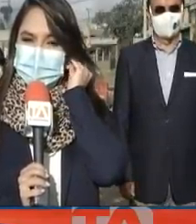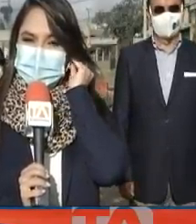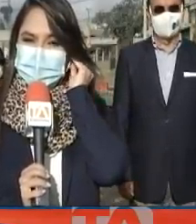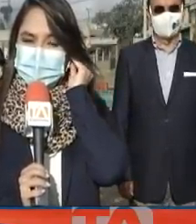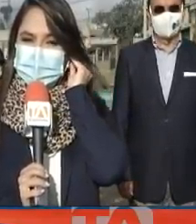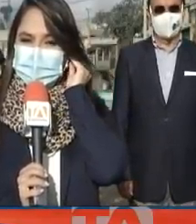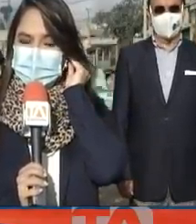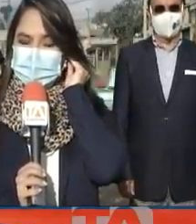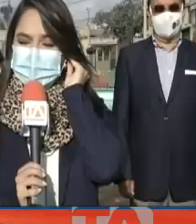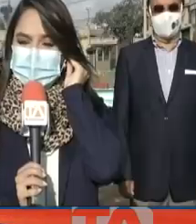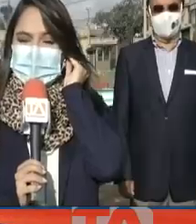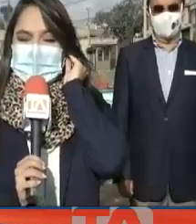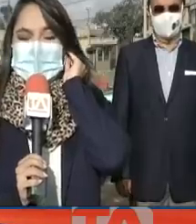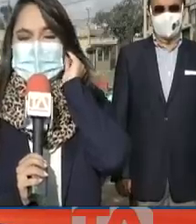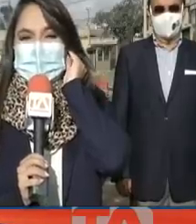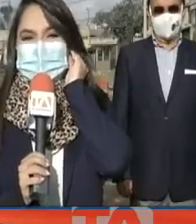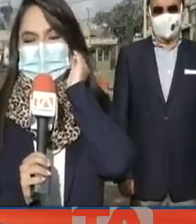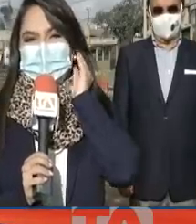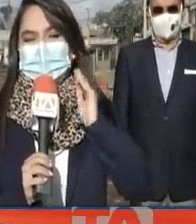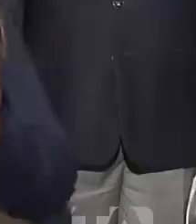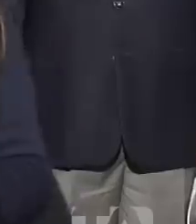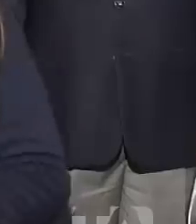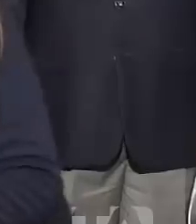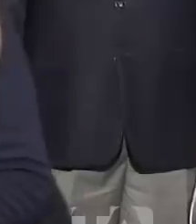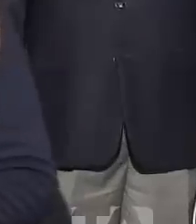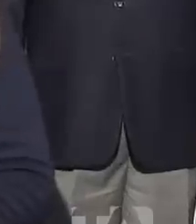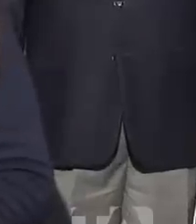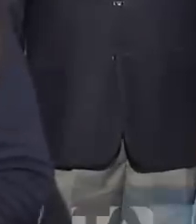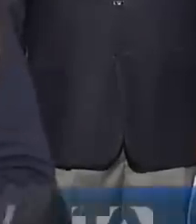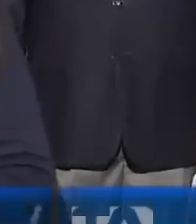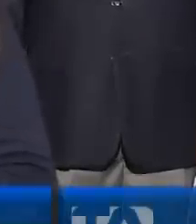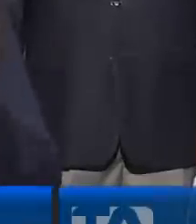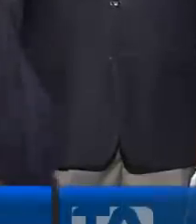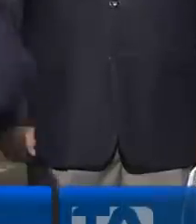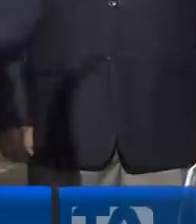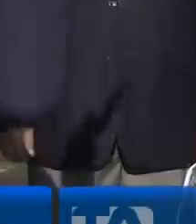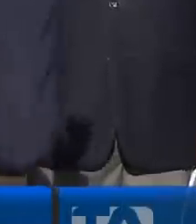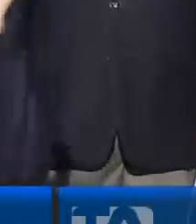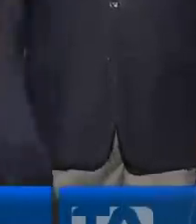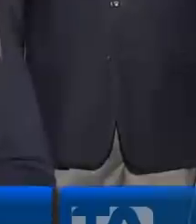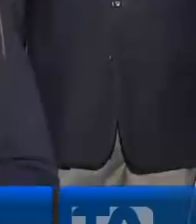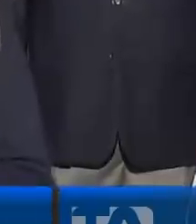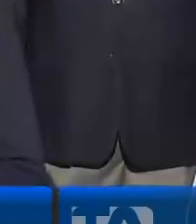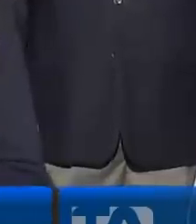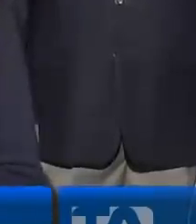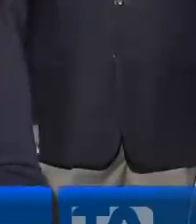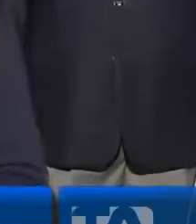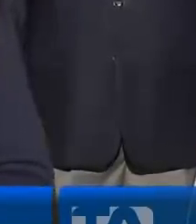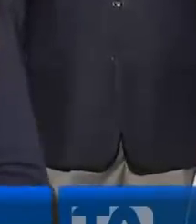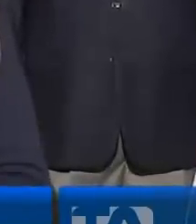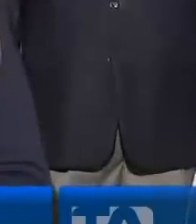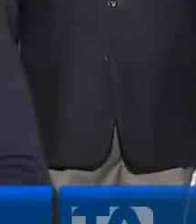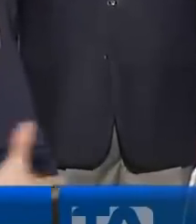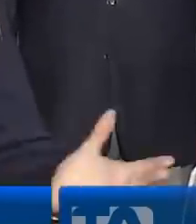martes. ¡Fuerza Cáceres! Gracias, Marisabel, Helen, amigos televidentes, muy buenos días. Así es, nosotros estamos aquí en el sector